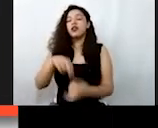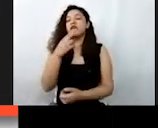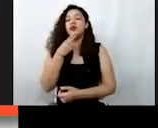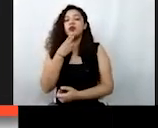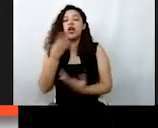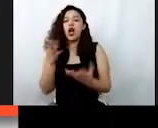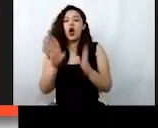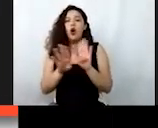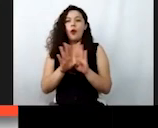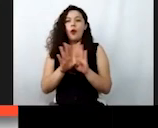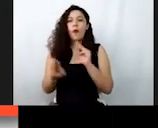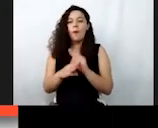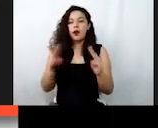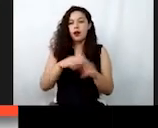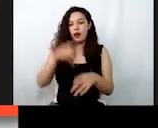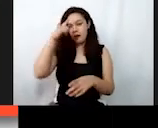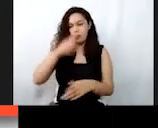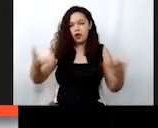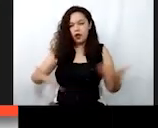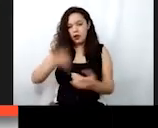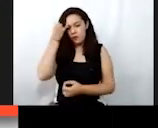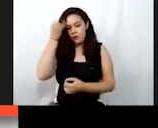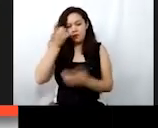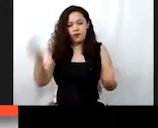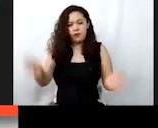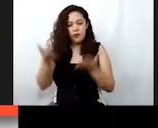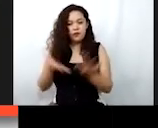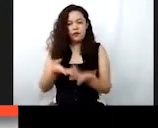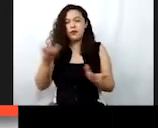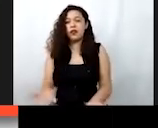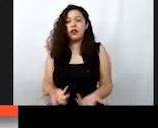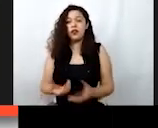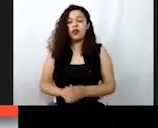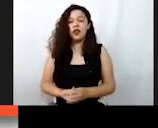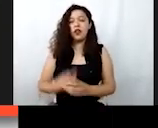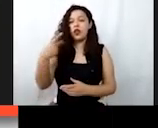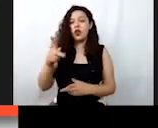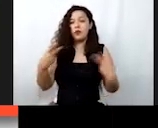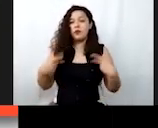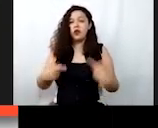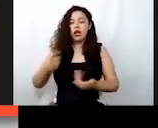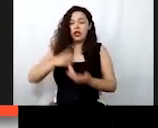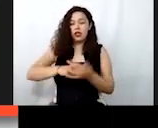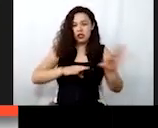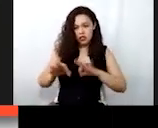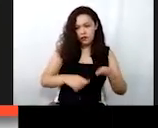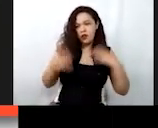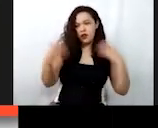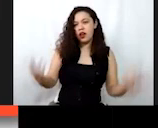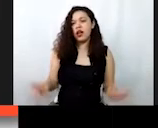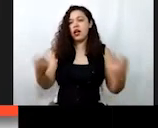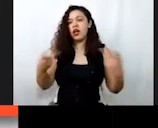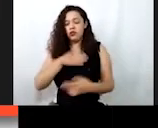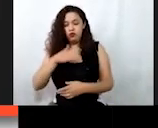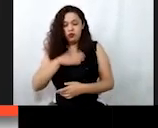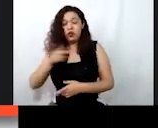una herramienta para fomentar la creatividad, tanto otra vez con sus colaboradores, con ustedes mismos, como con las